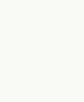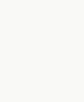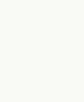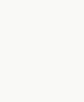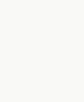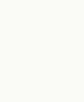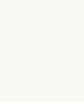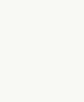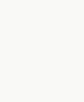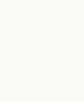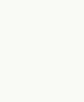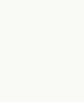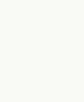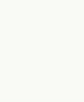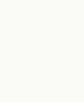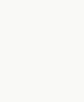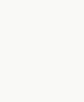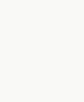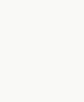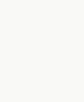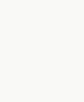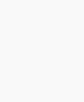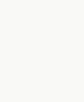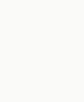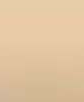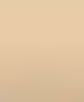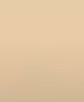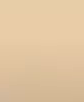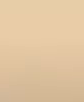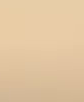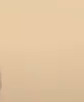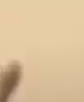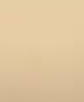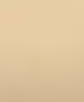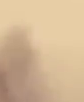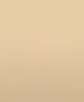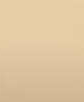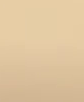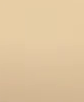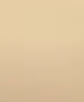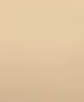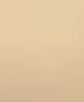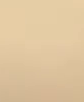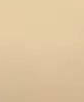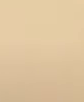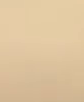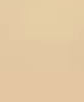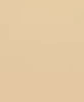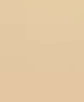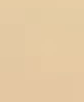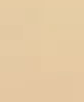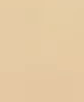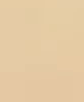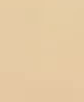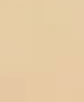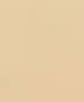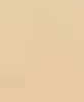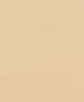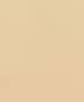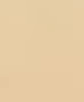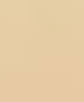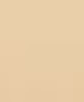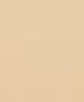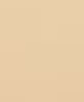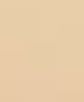todo está dirigido, por supuesto, siempre, ¿desde dónde, mi gente bella? Desde el imperio. El imperio maldito